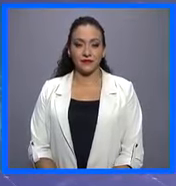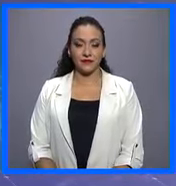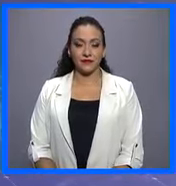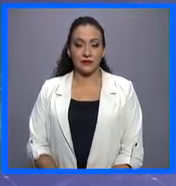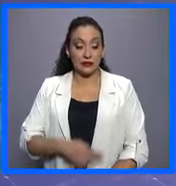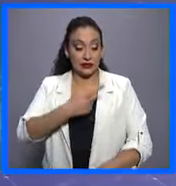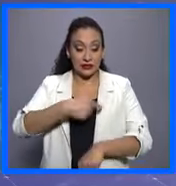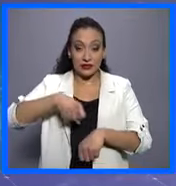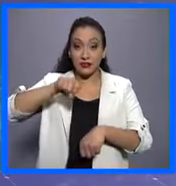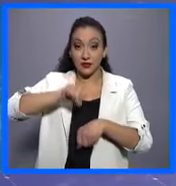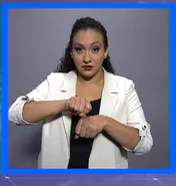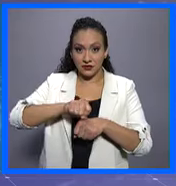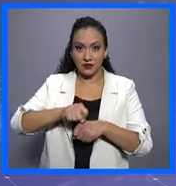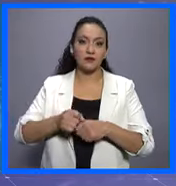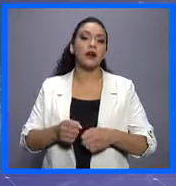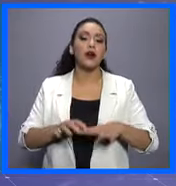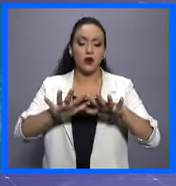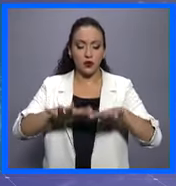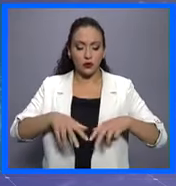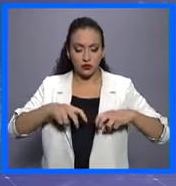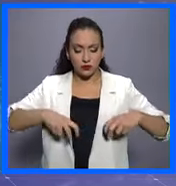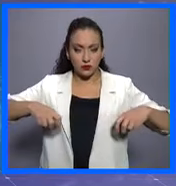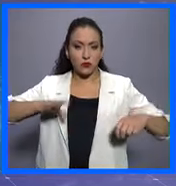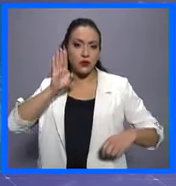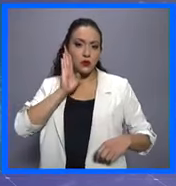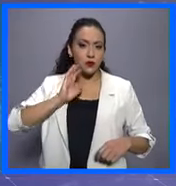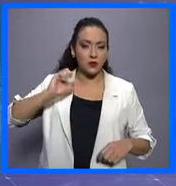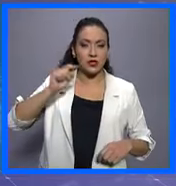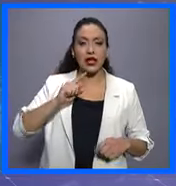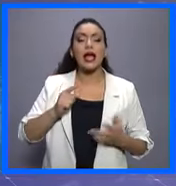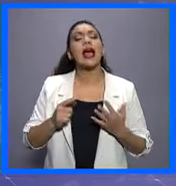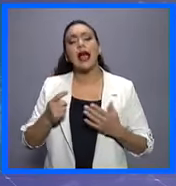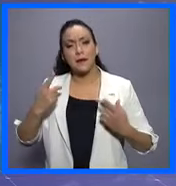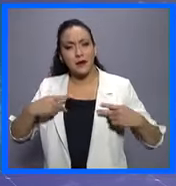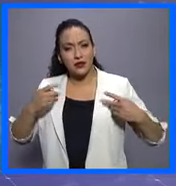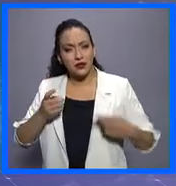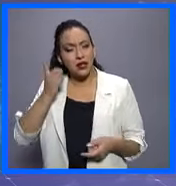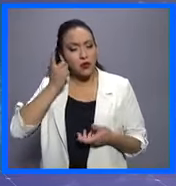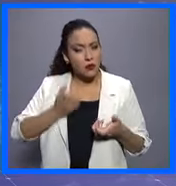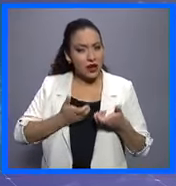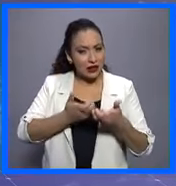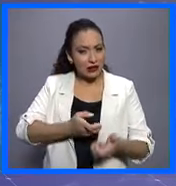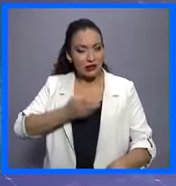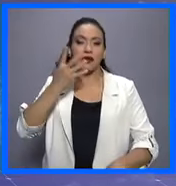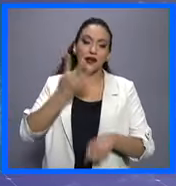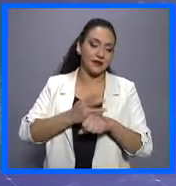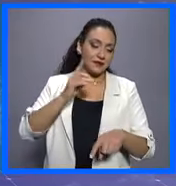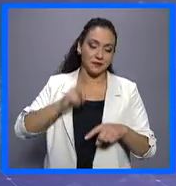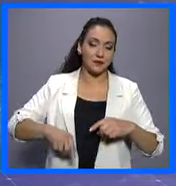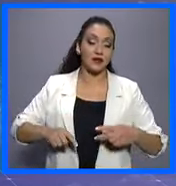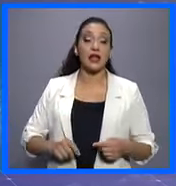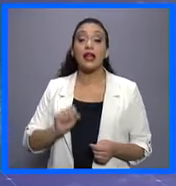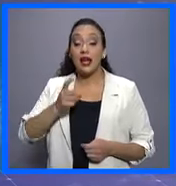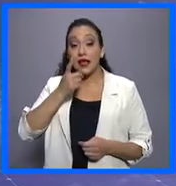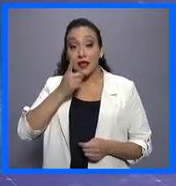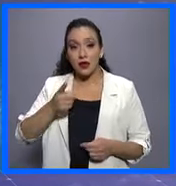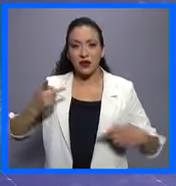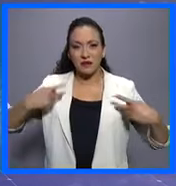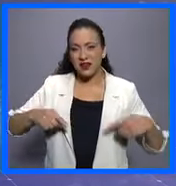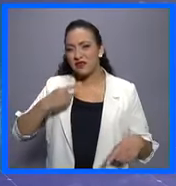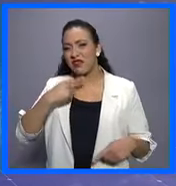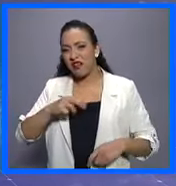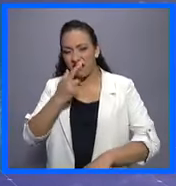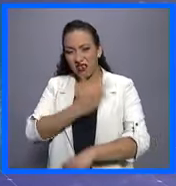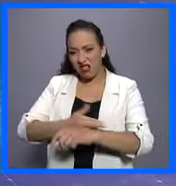Esta semana, el Pleno de la nueva Corte invalidó sanciones contra personas que duermen en la calle. También determinó que los recursos de reclamación